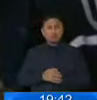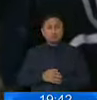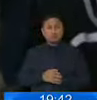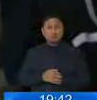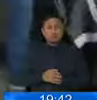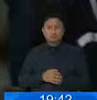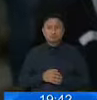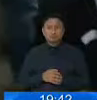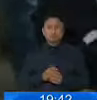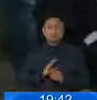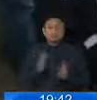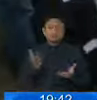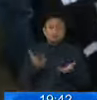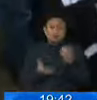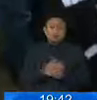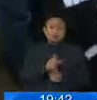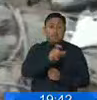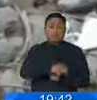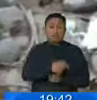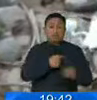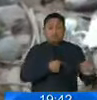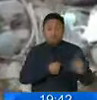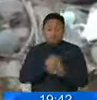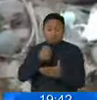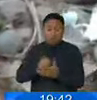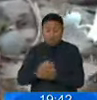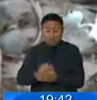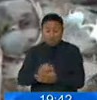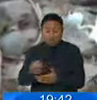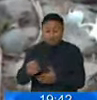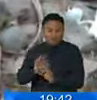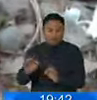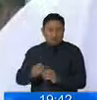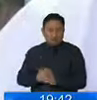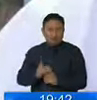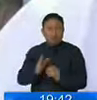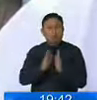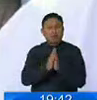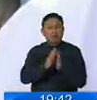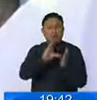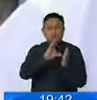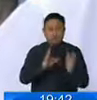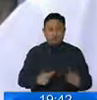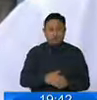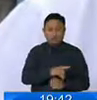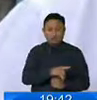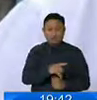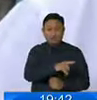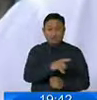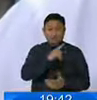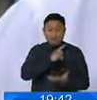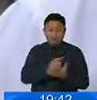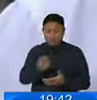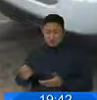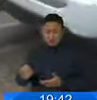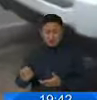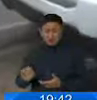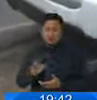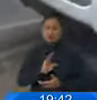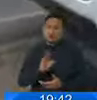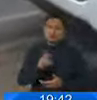hubiese consumidor, no habría este tipo de ilegalidad. Entonces, un llamado a la ciudadanía a no creer en este tipo de